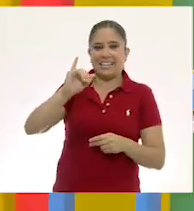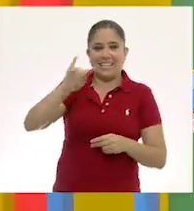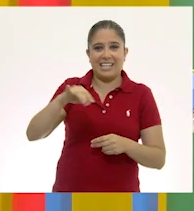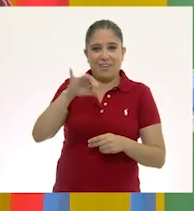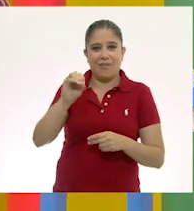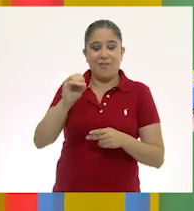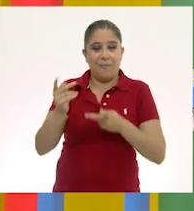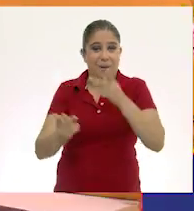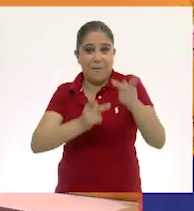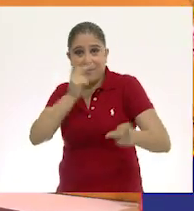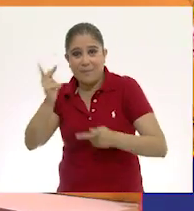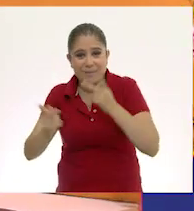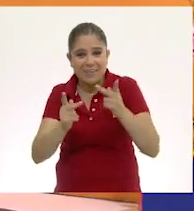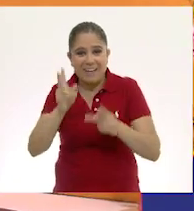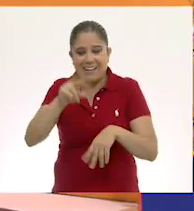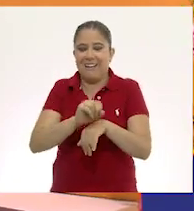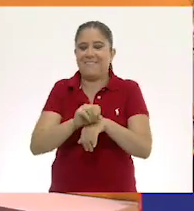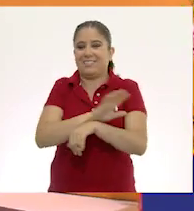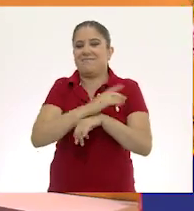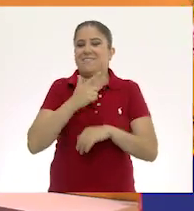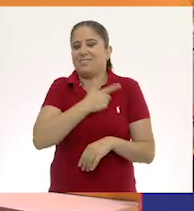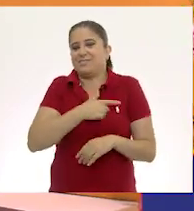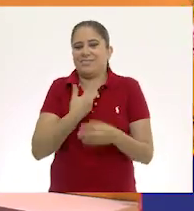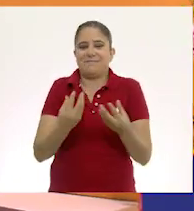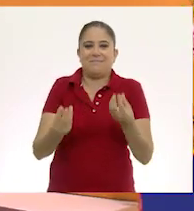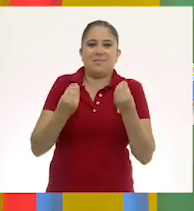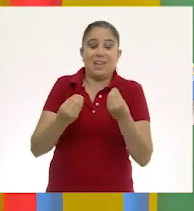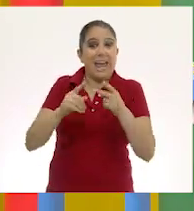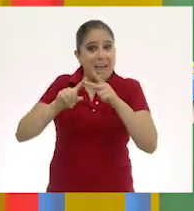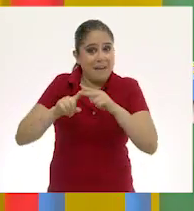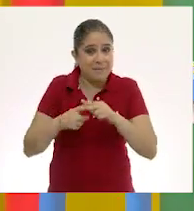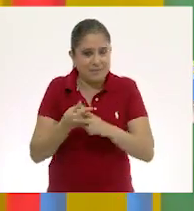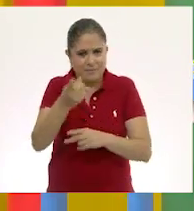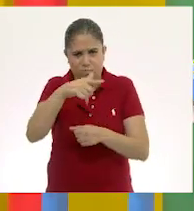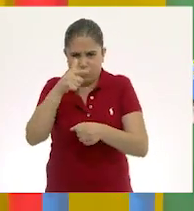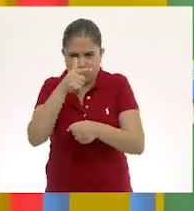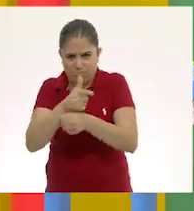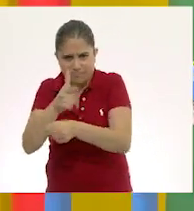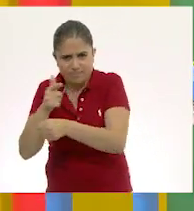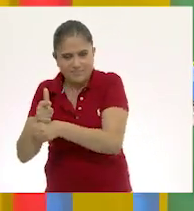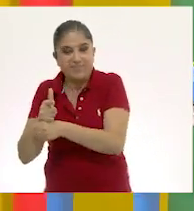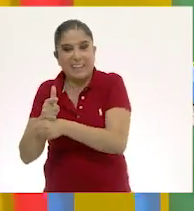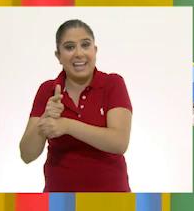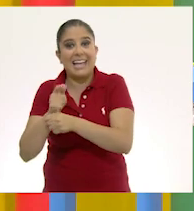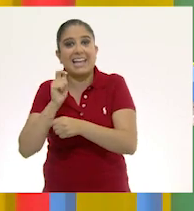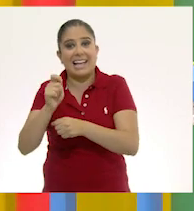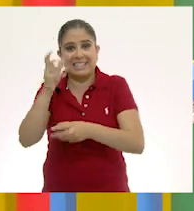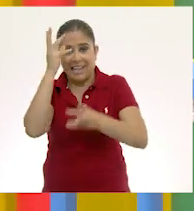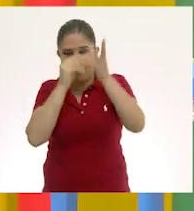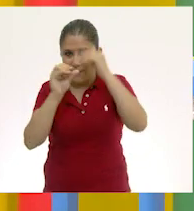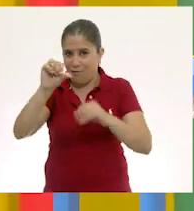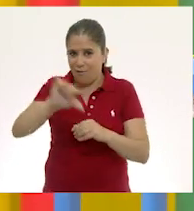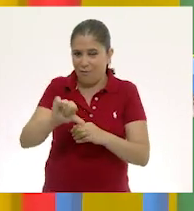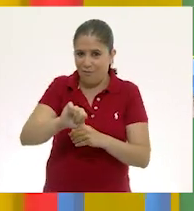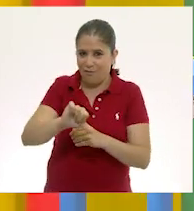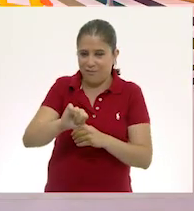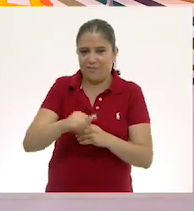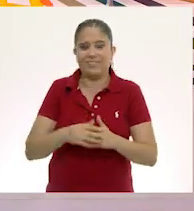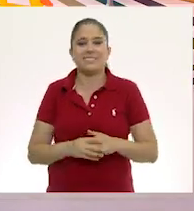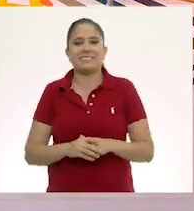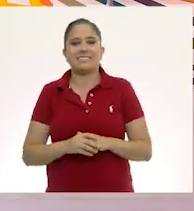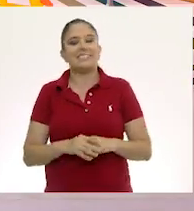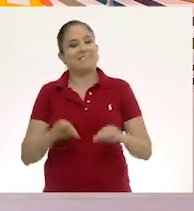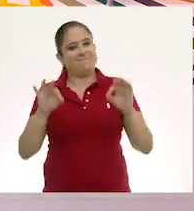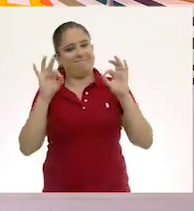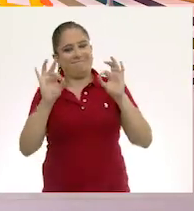ser muy emocionante. Sí, así que comencemos a descubrir lo que vamos a aprender hoy.